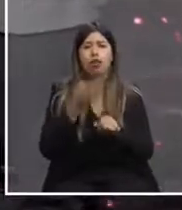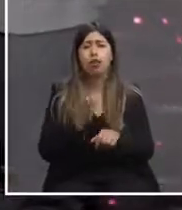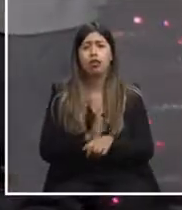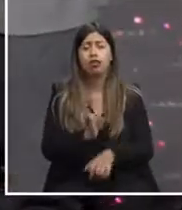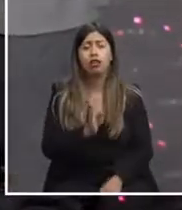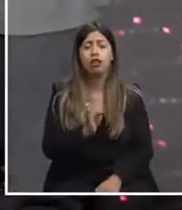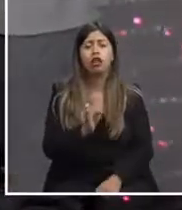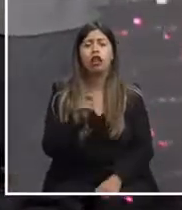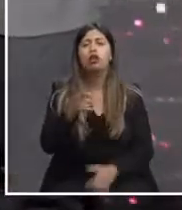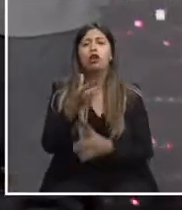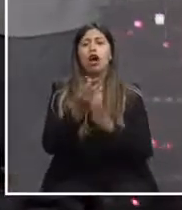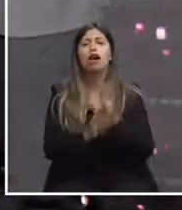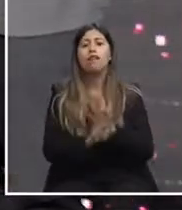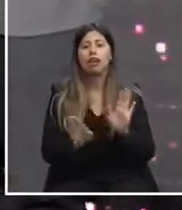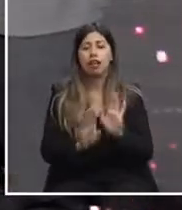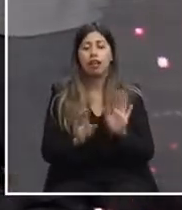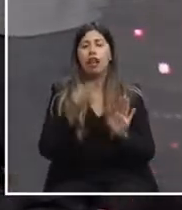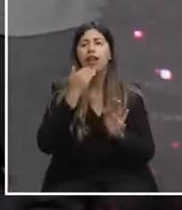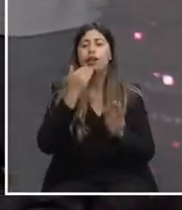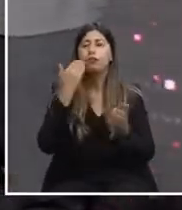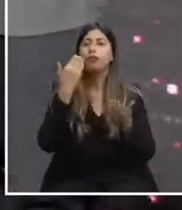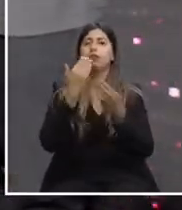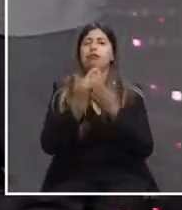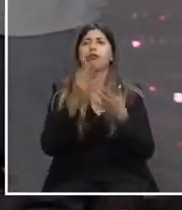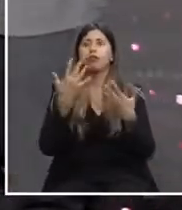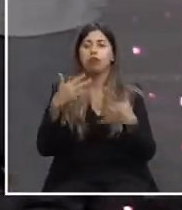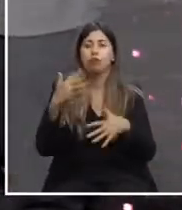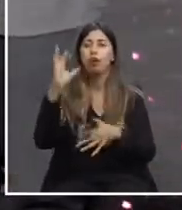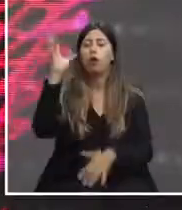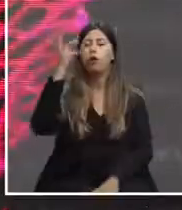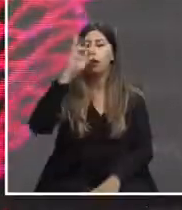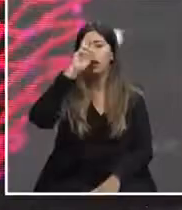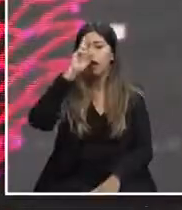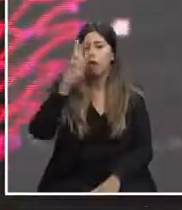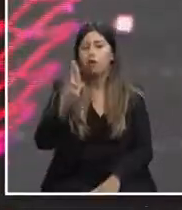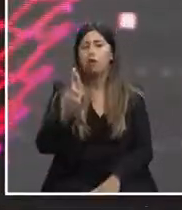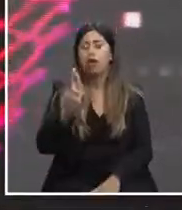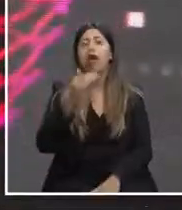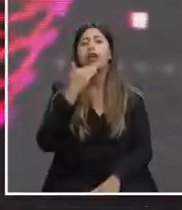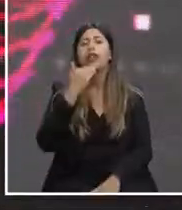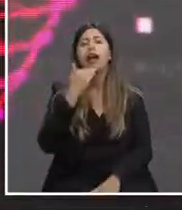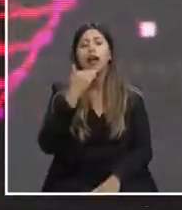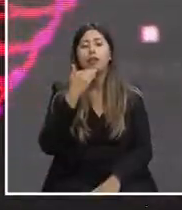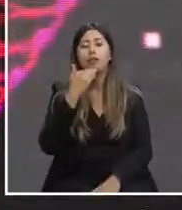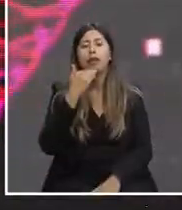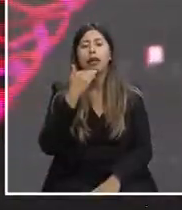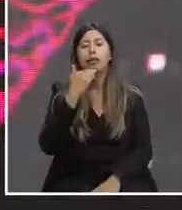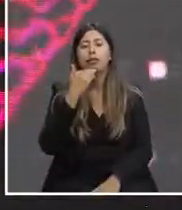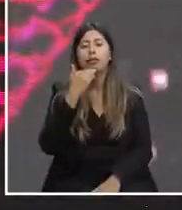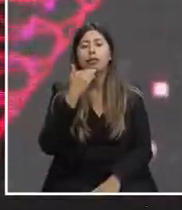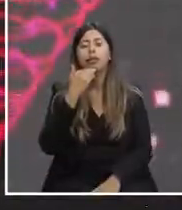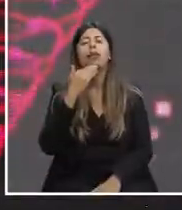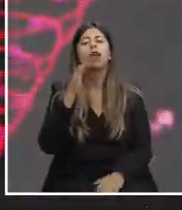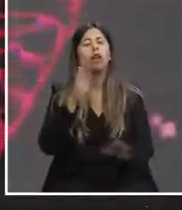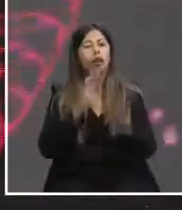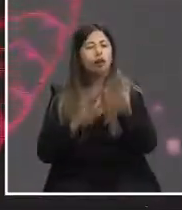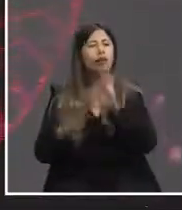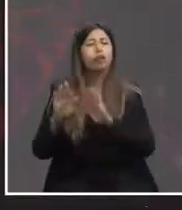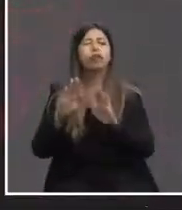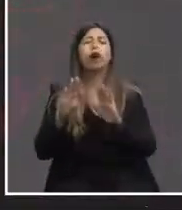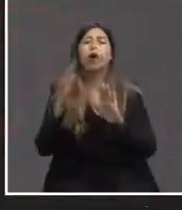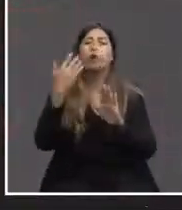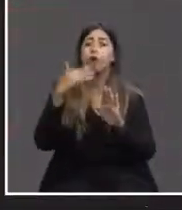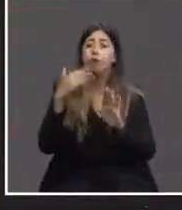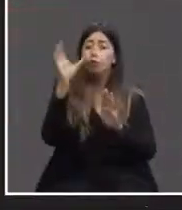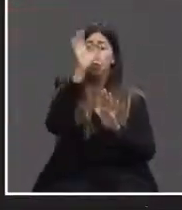terminado, es fundamental para enfrentar los efectos del cambio climático y es fundamental para poder buscar la principal motivación de una